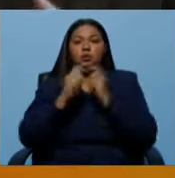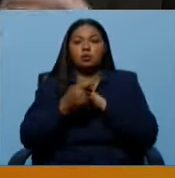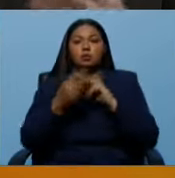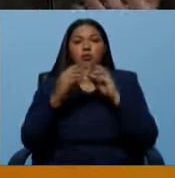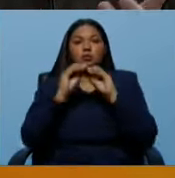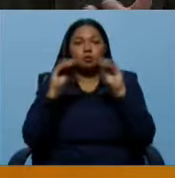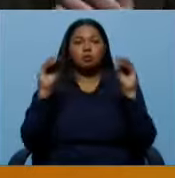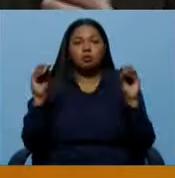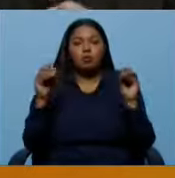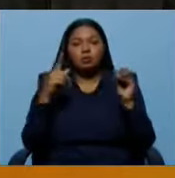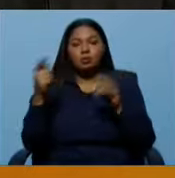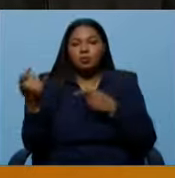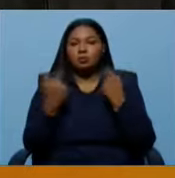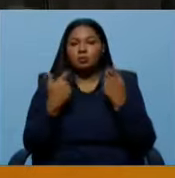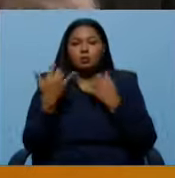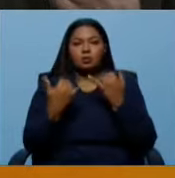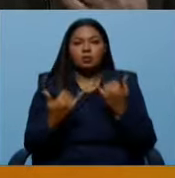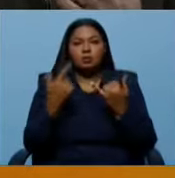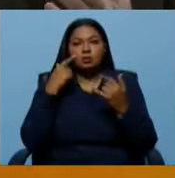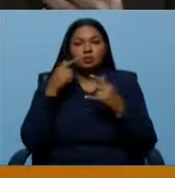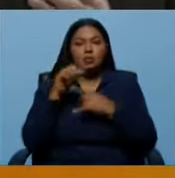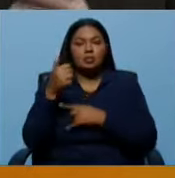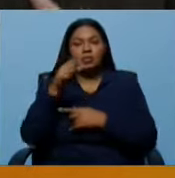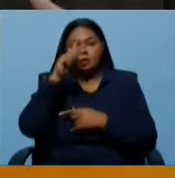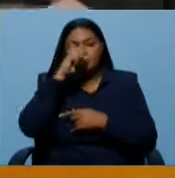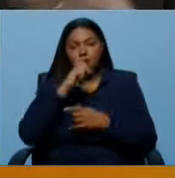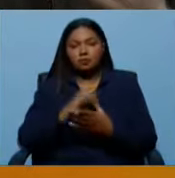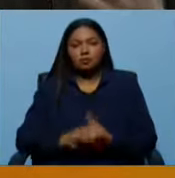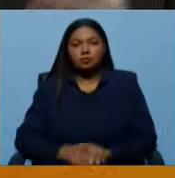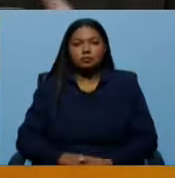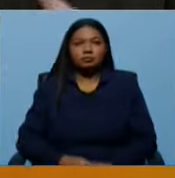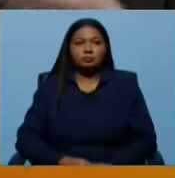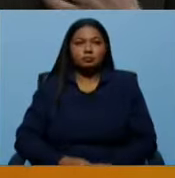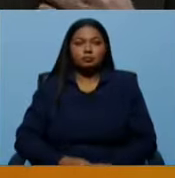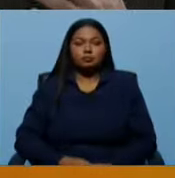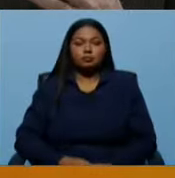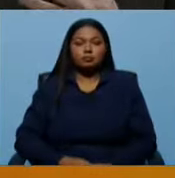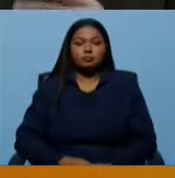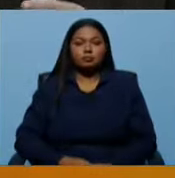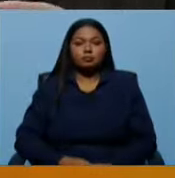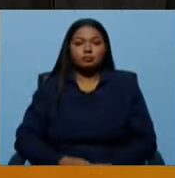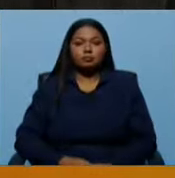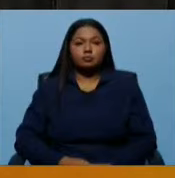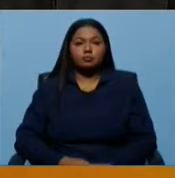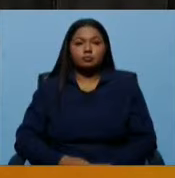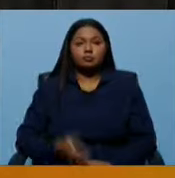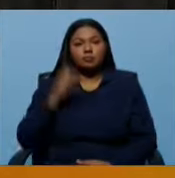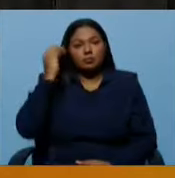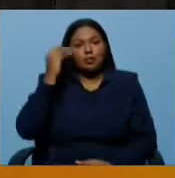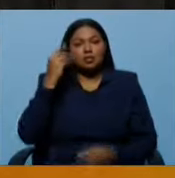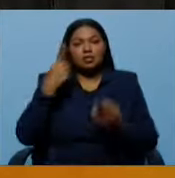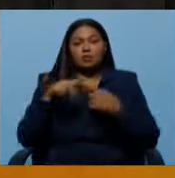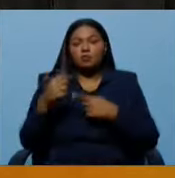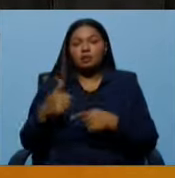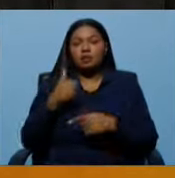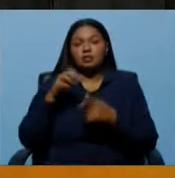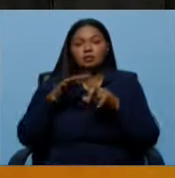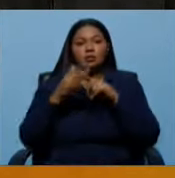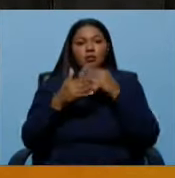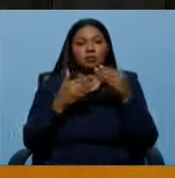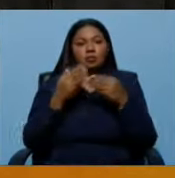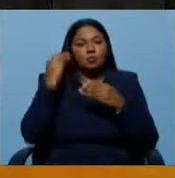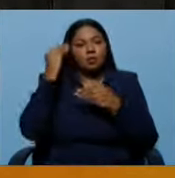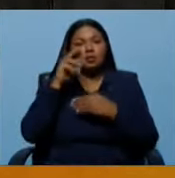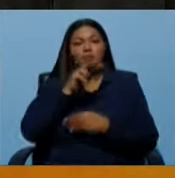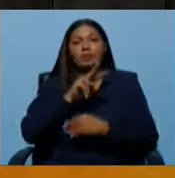Si alguien se peleó con alguien hace 10 años y piensa cualquier novedad, cualquier dificultad, bueno, reconocemos precisamente lo que fue el